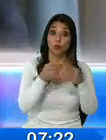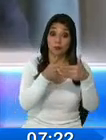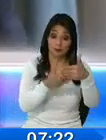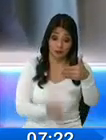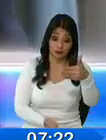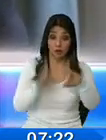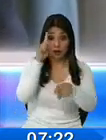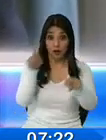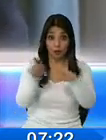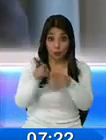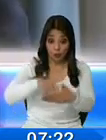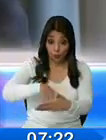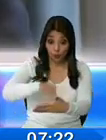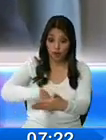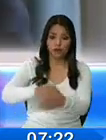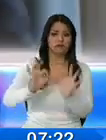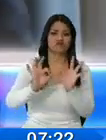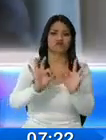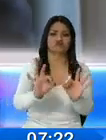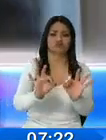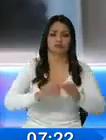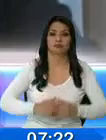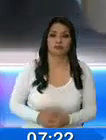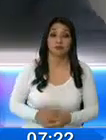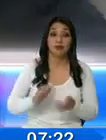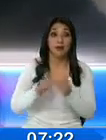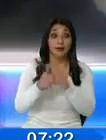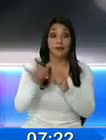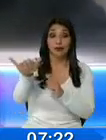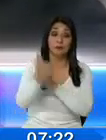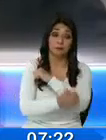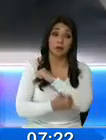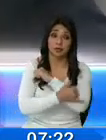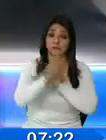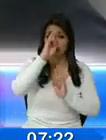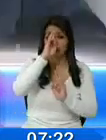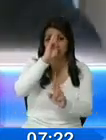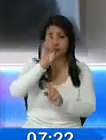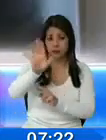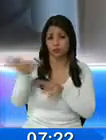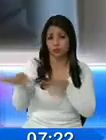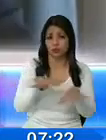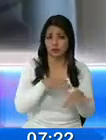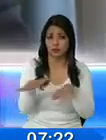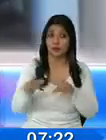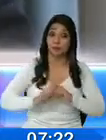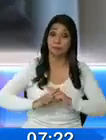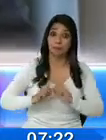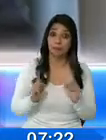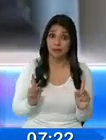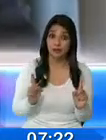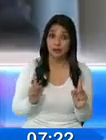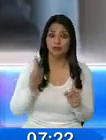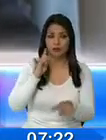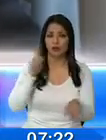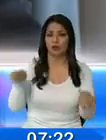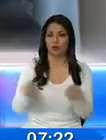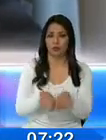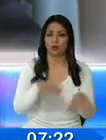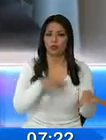porque, respetando el margen de acción que tiene cada país, establece instancias de